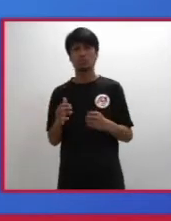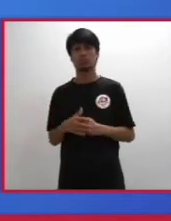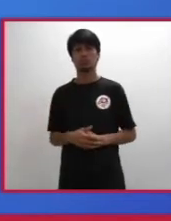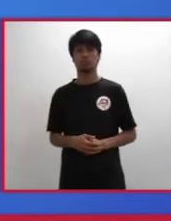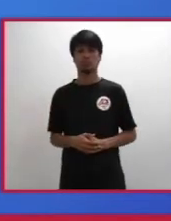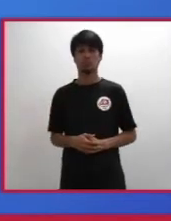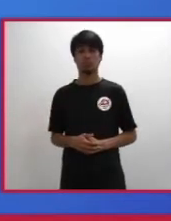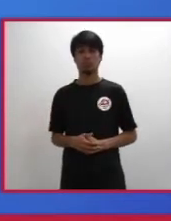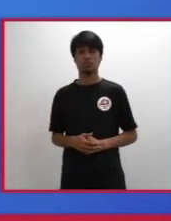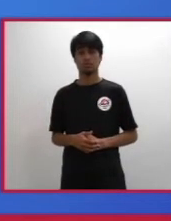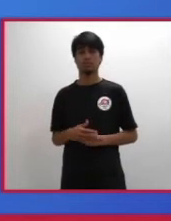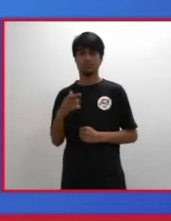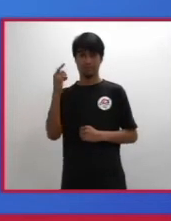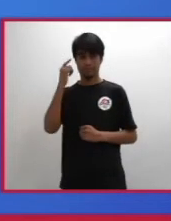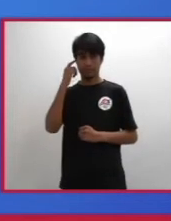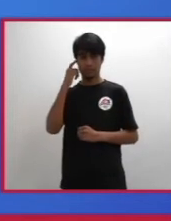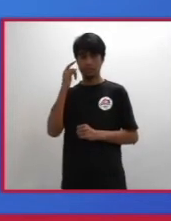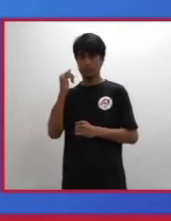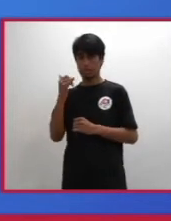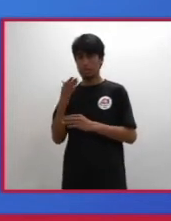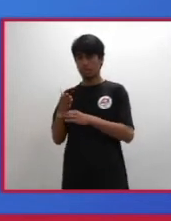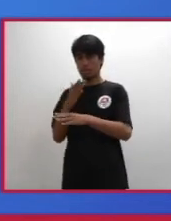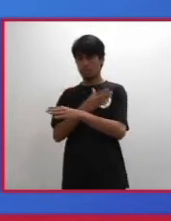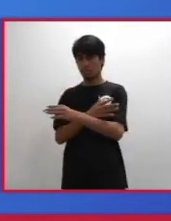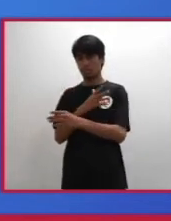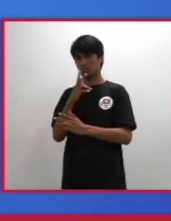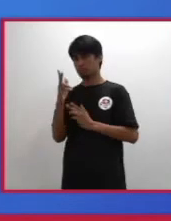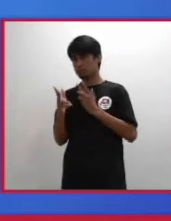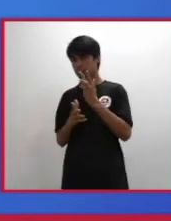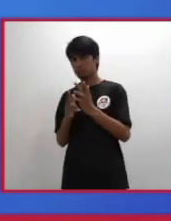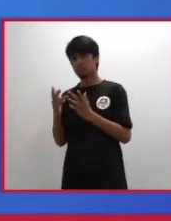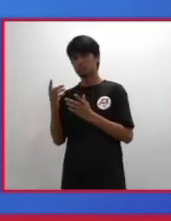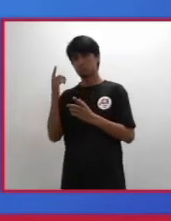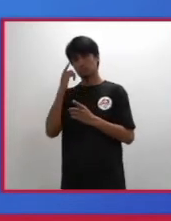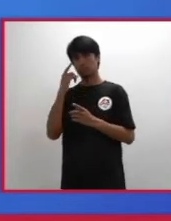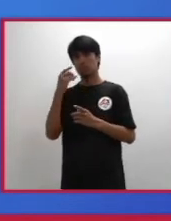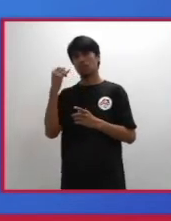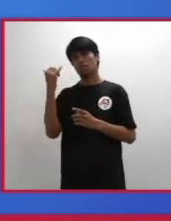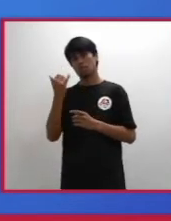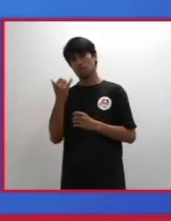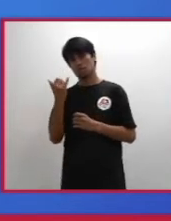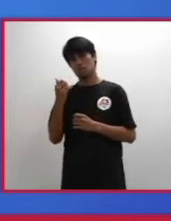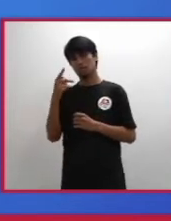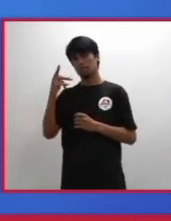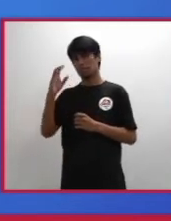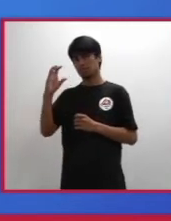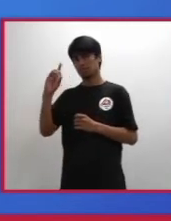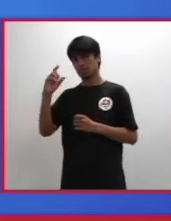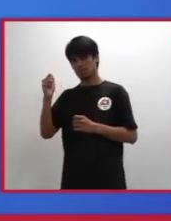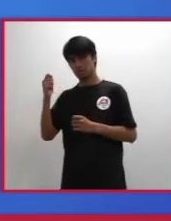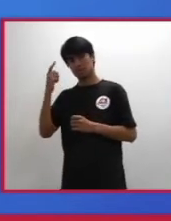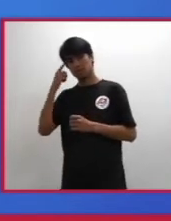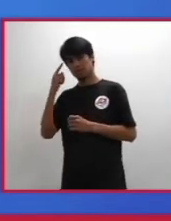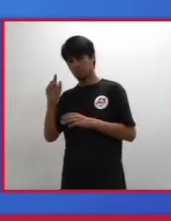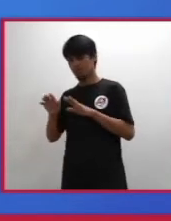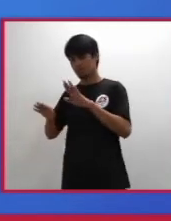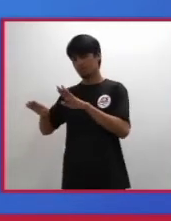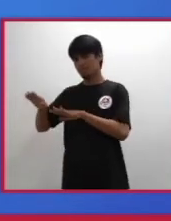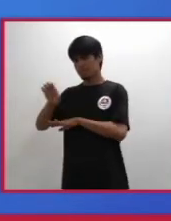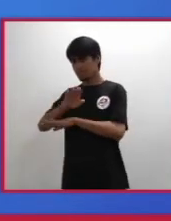de accidentes? Como habíamos hablado anteriormente, tenemos la herramienta del PDCA, que es la